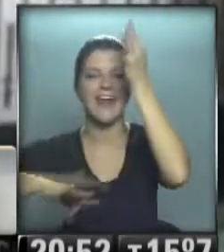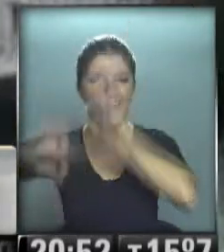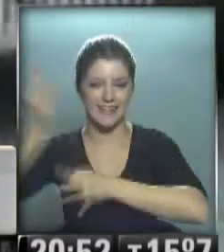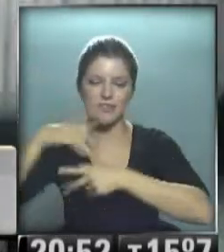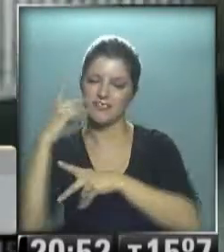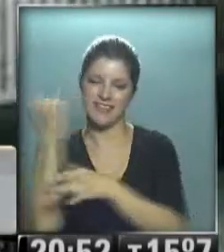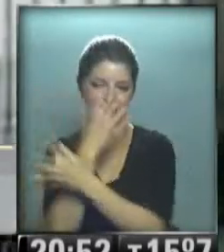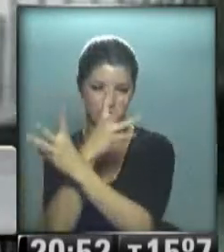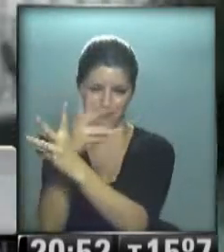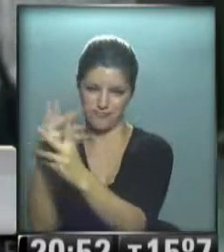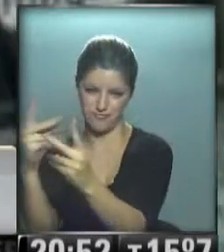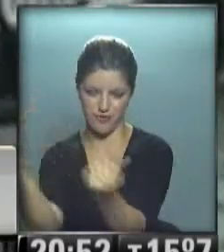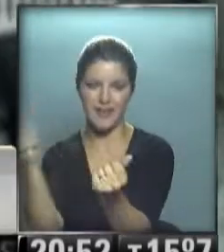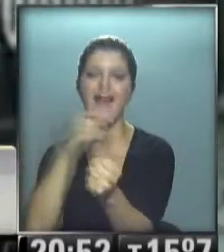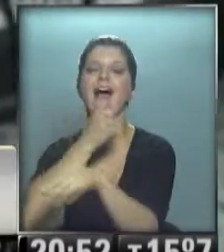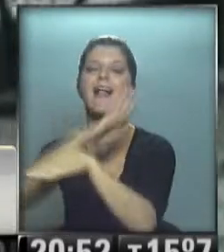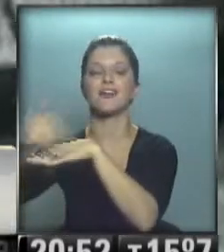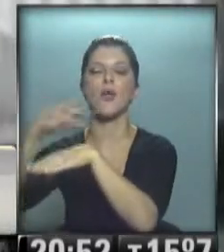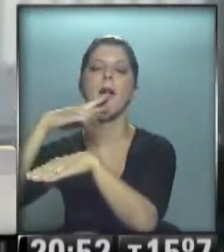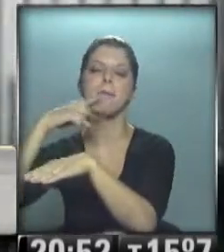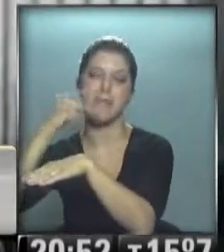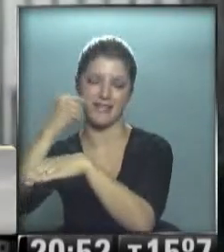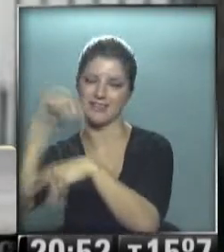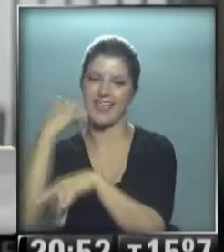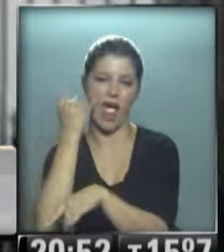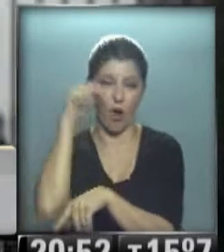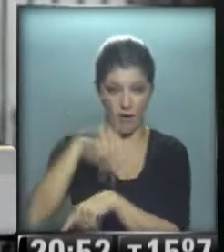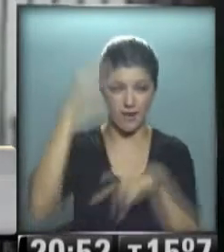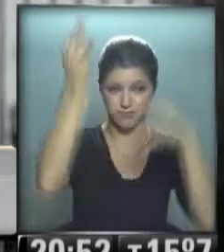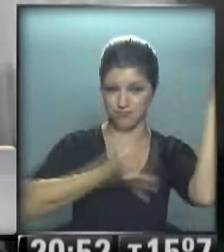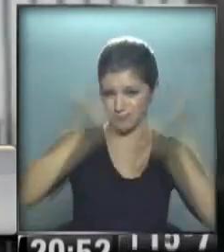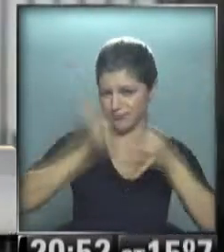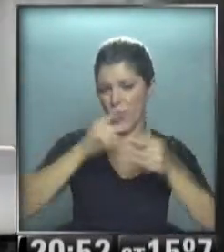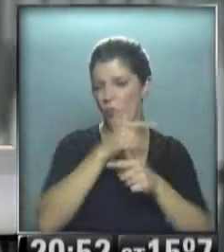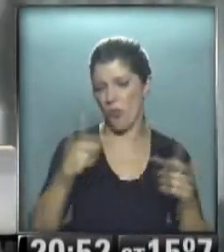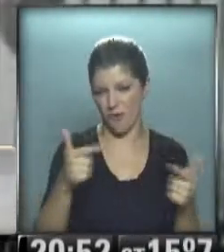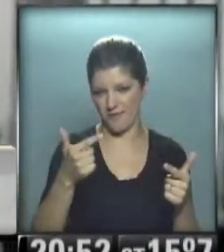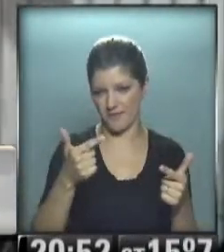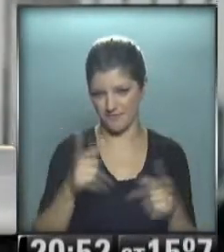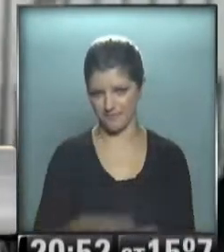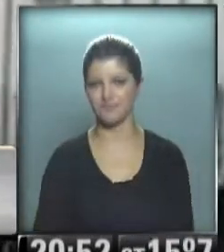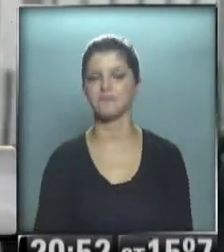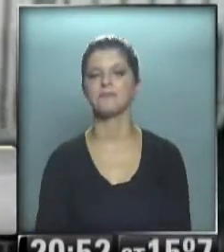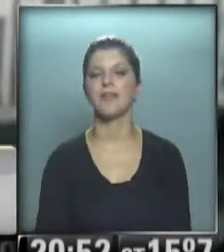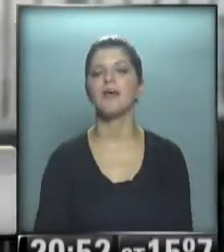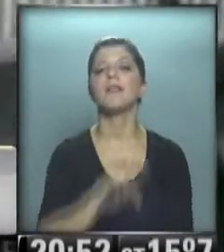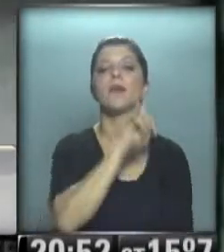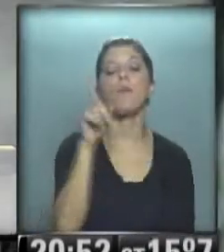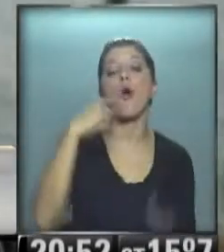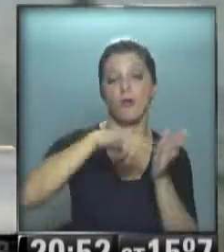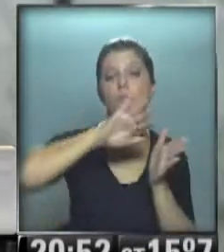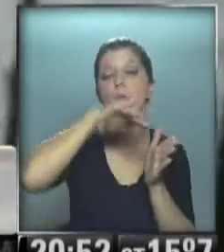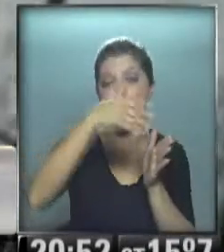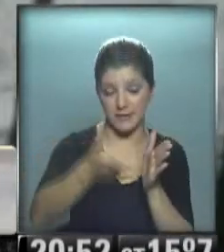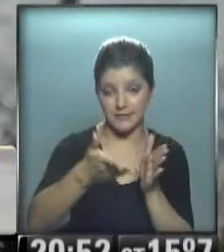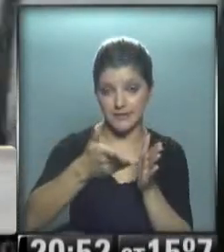se ha desplazado hacia el Río de la Plata, así que ya no hay peligro de granizo aquí en la ciudad de Buenos Aires y especialmente en la zona del conurbano.